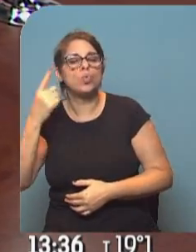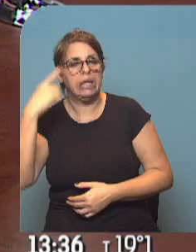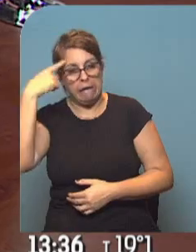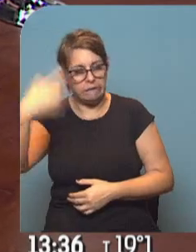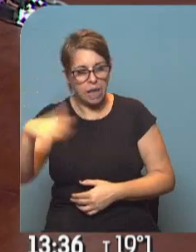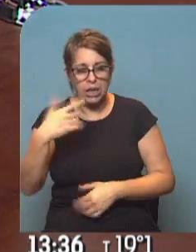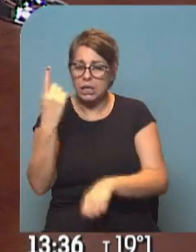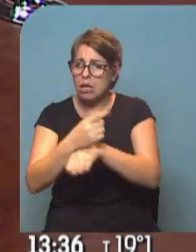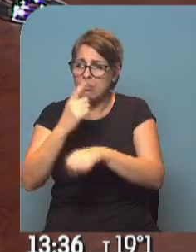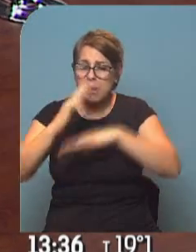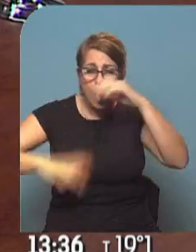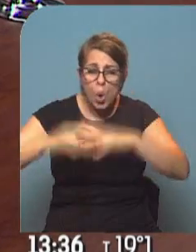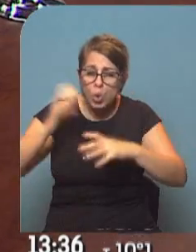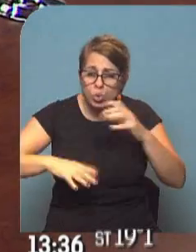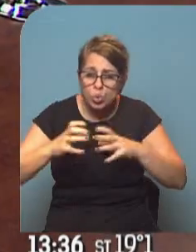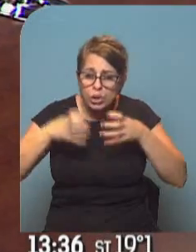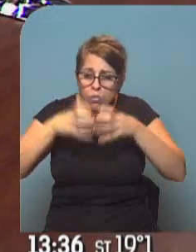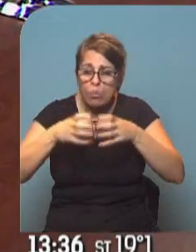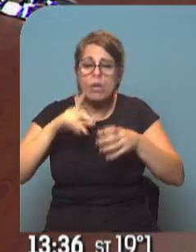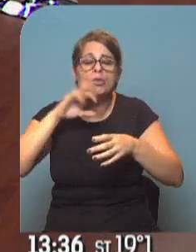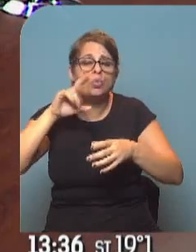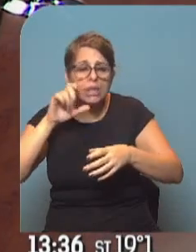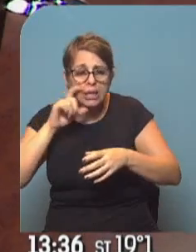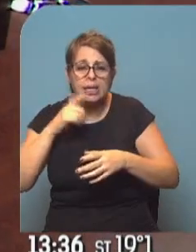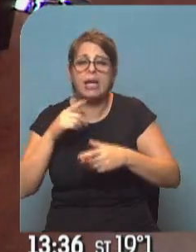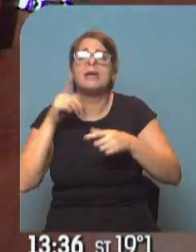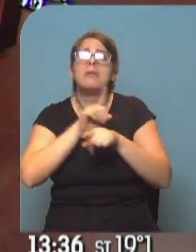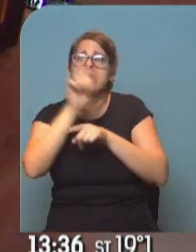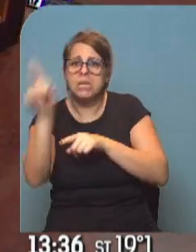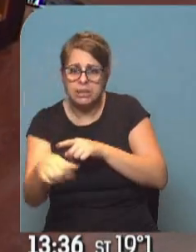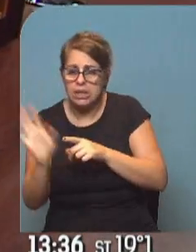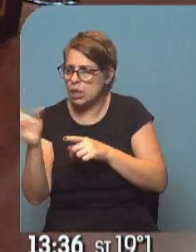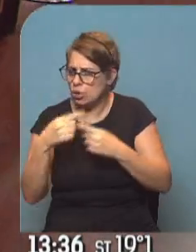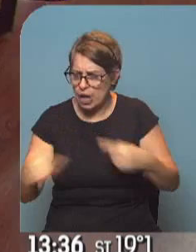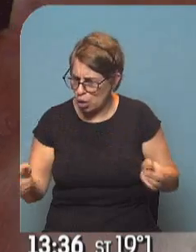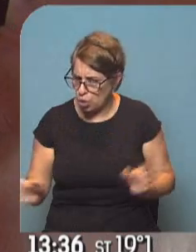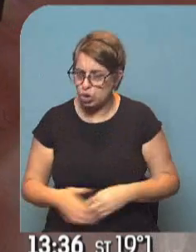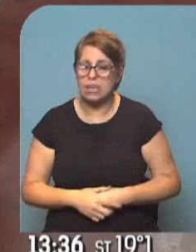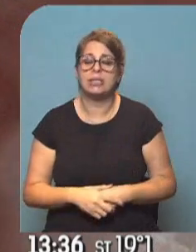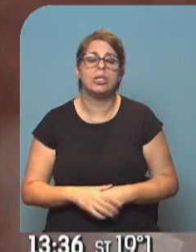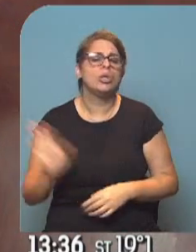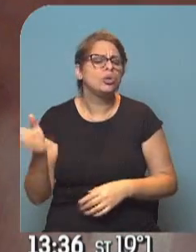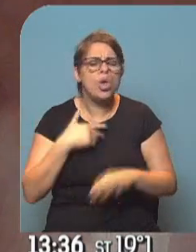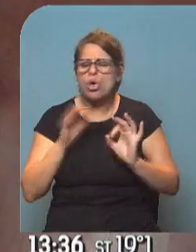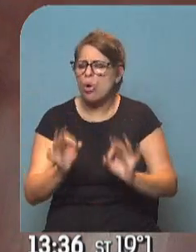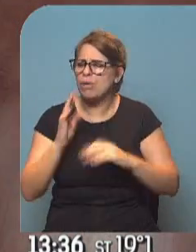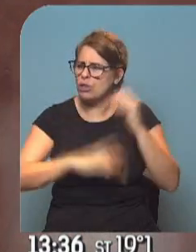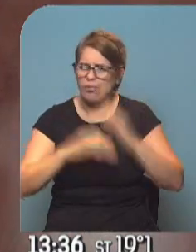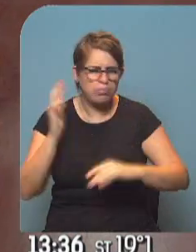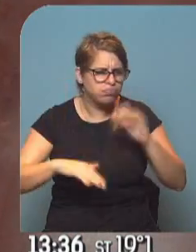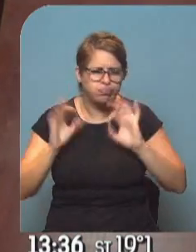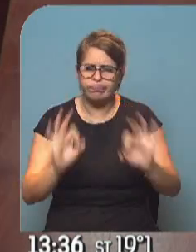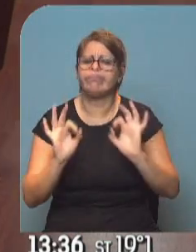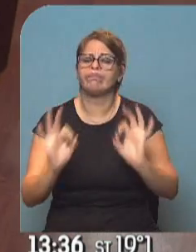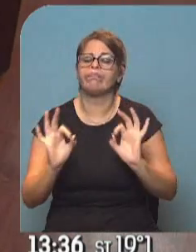Primero hizo la bomba, la tecnología nuclear, hizo los vectores, los misiles, los elementos disuasivos. Todo, claro. Terminó de construir y